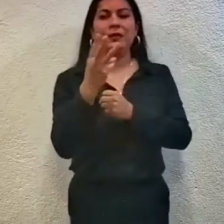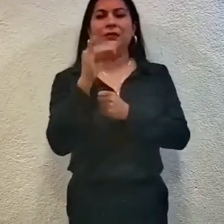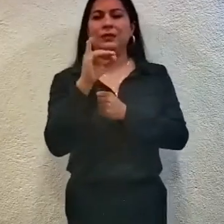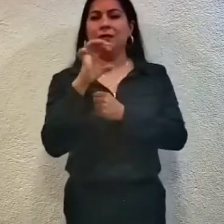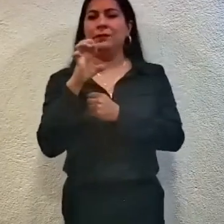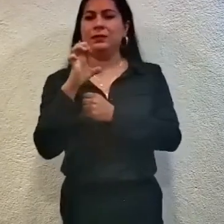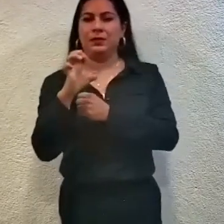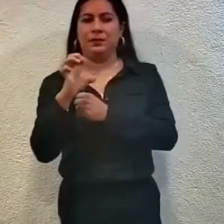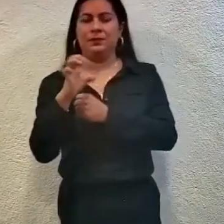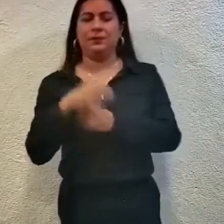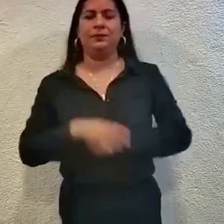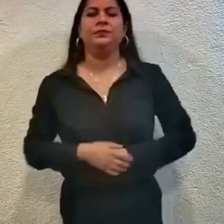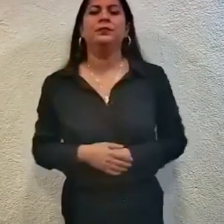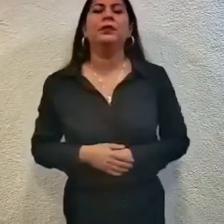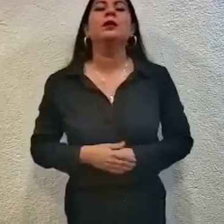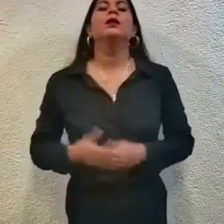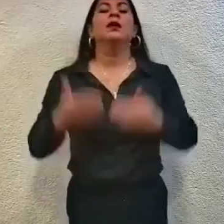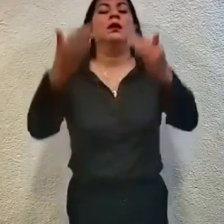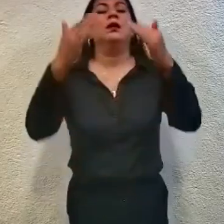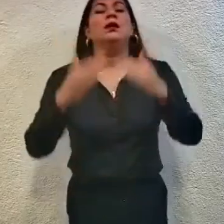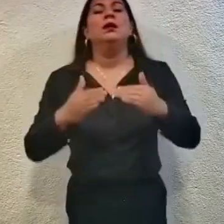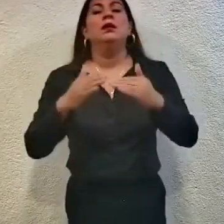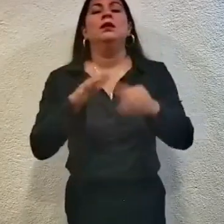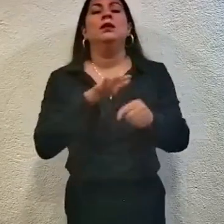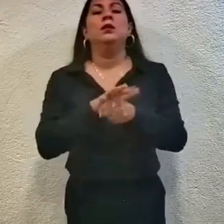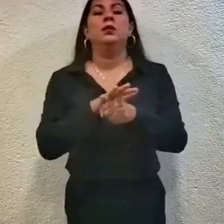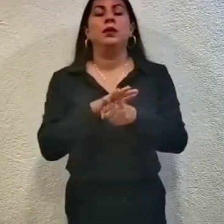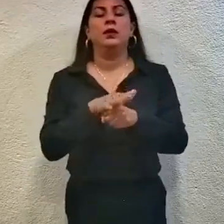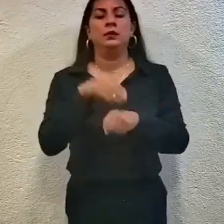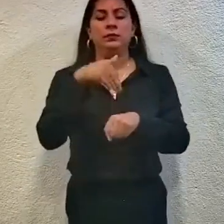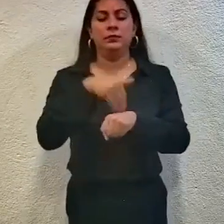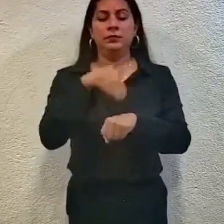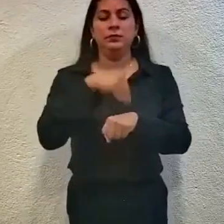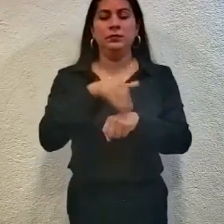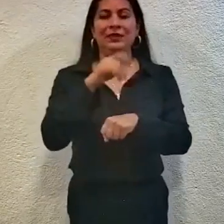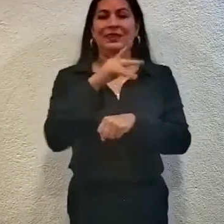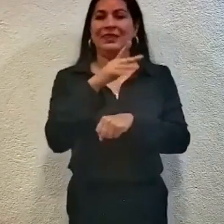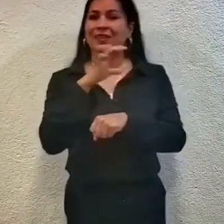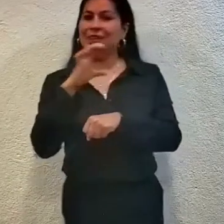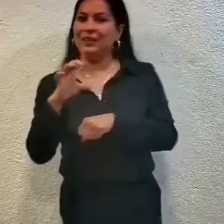IEPC. El sexto asunto listado es el identificado con la clave